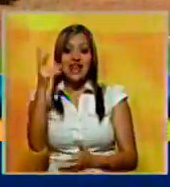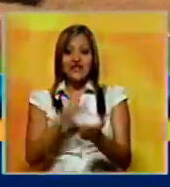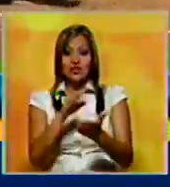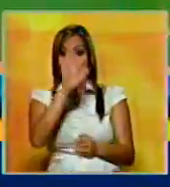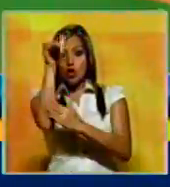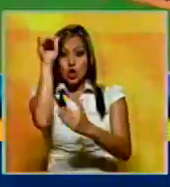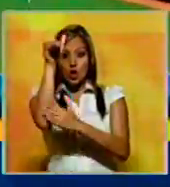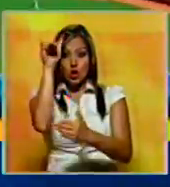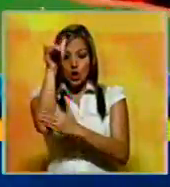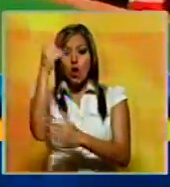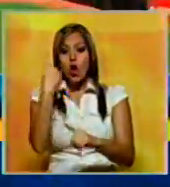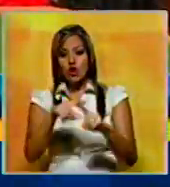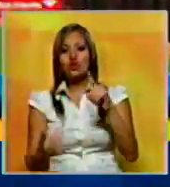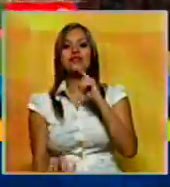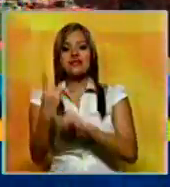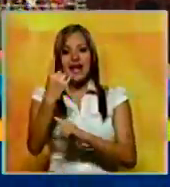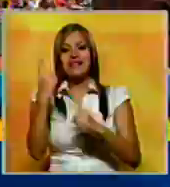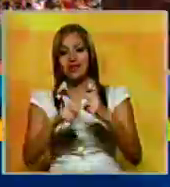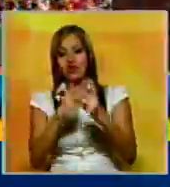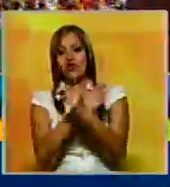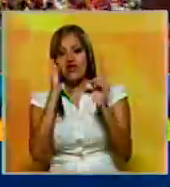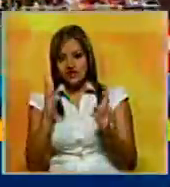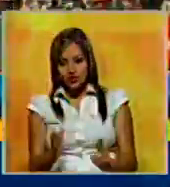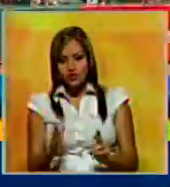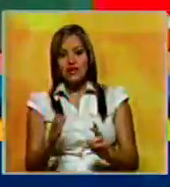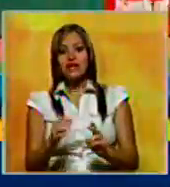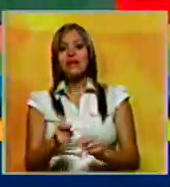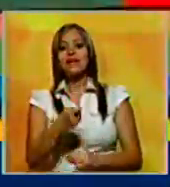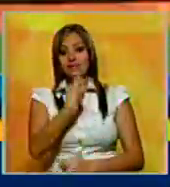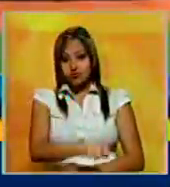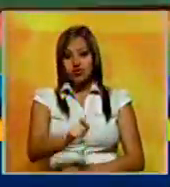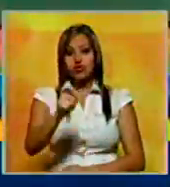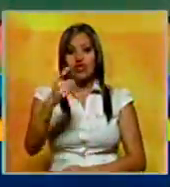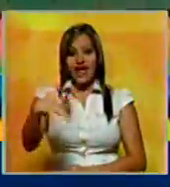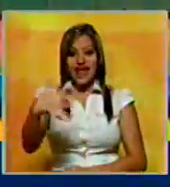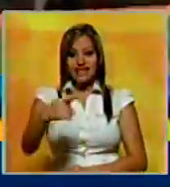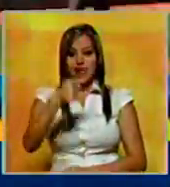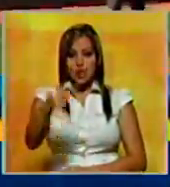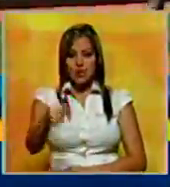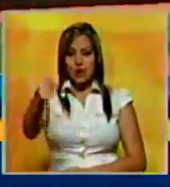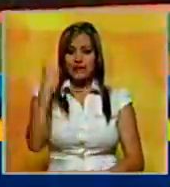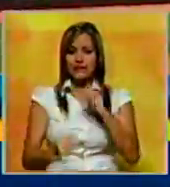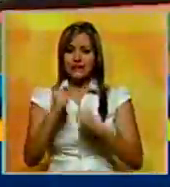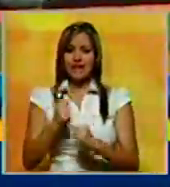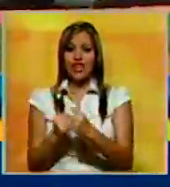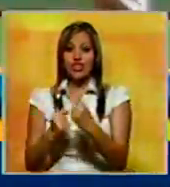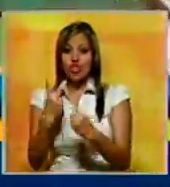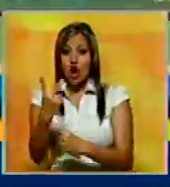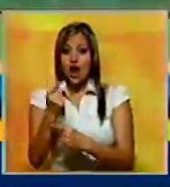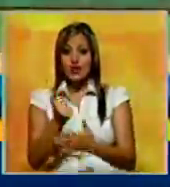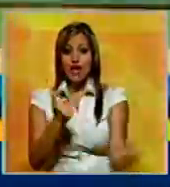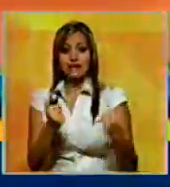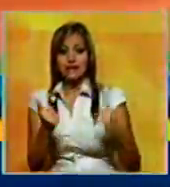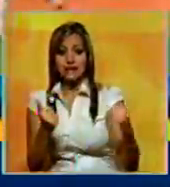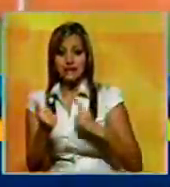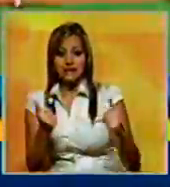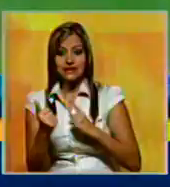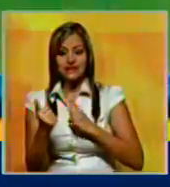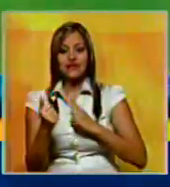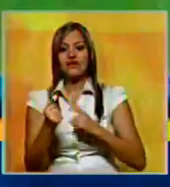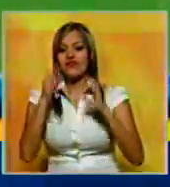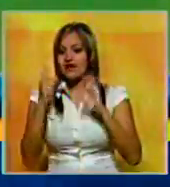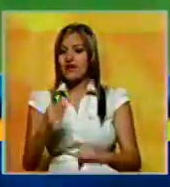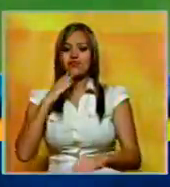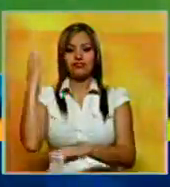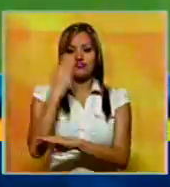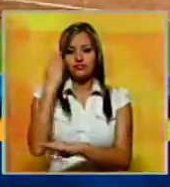de esa entrada apareció otro venezolano Gregor blanco como emergente ligado este triple a la derecha para traer dos Hasta La goma y los Gigantes de San Francisco terminarían venciendo